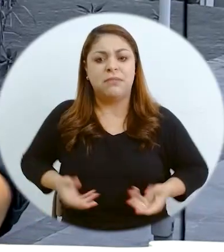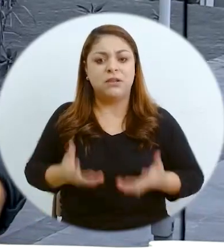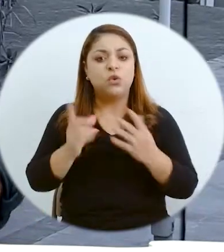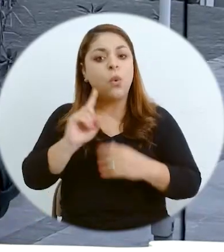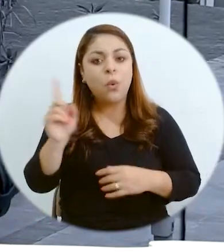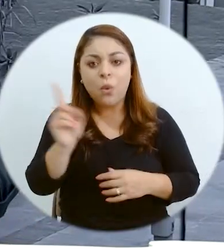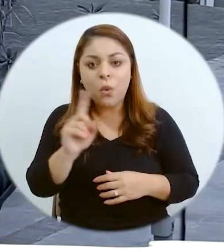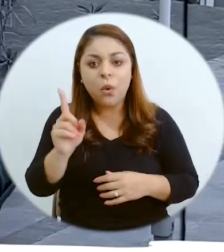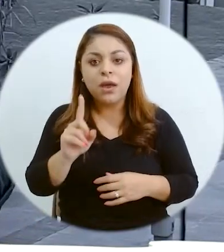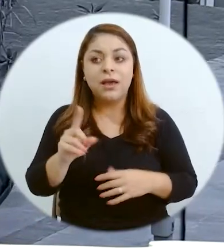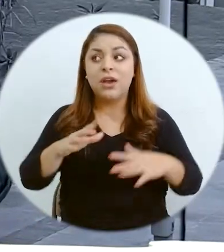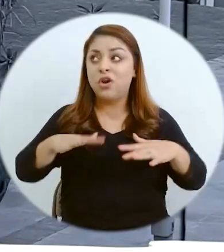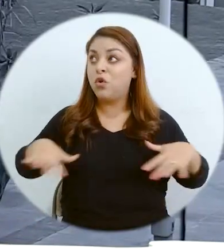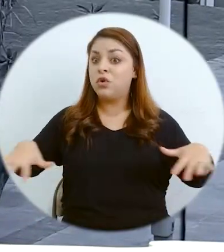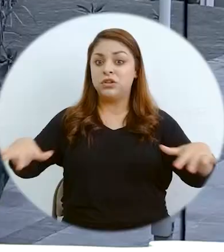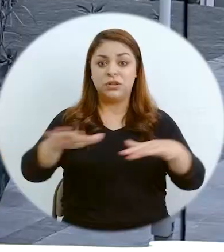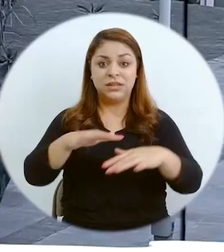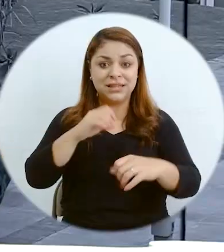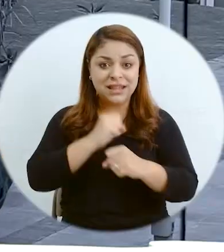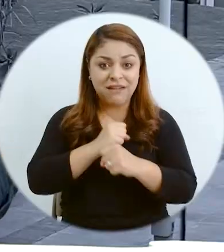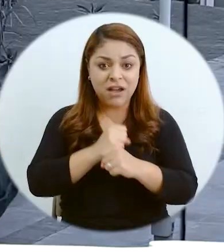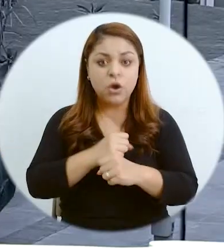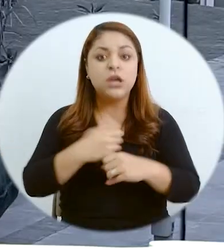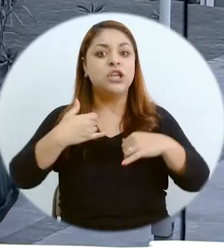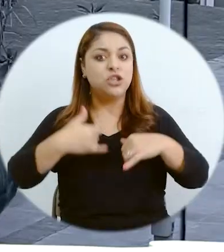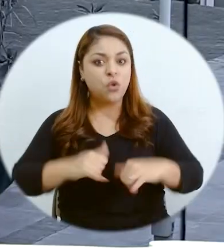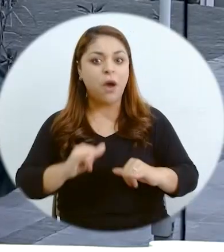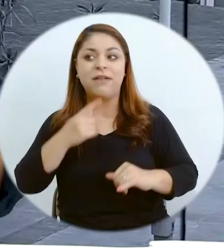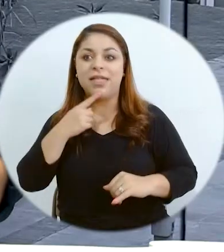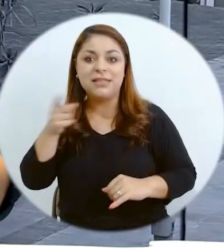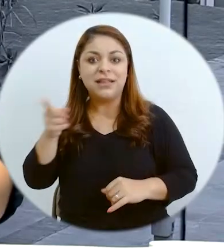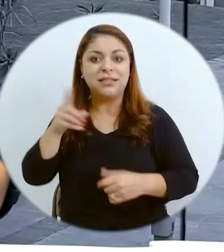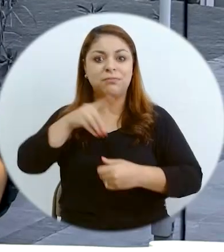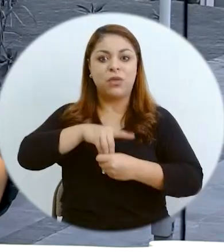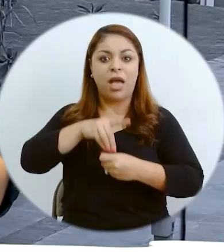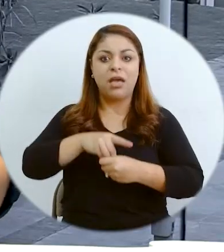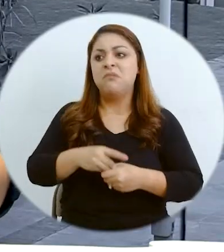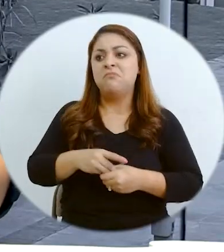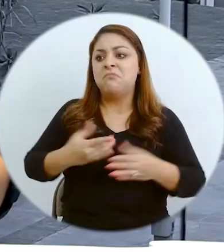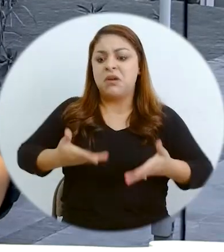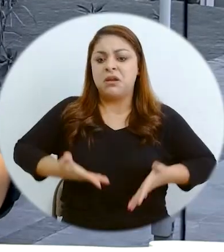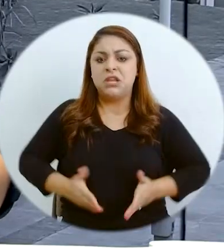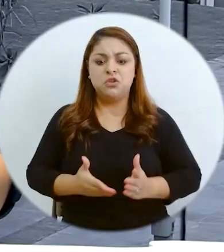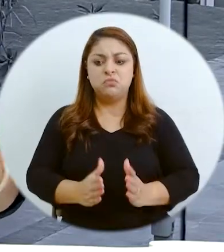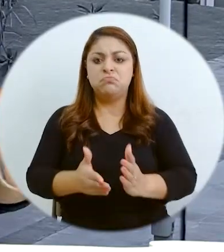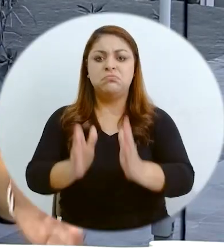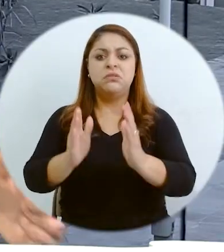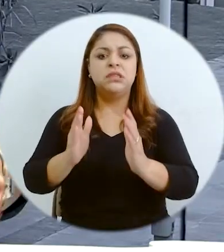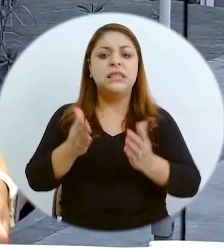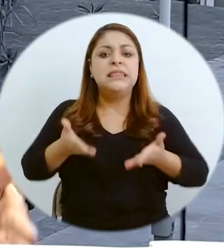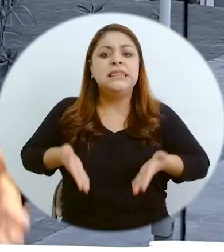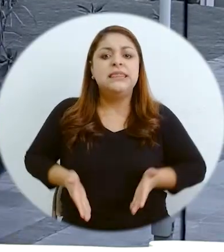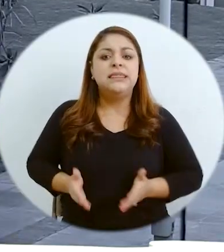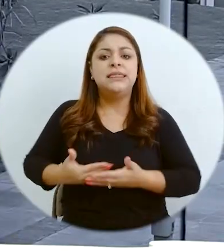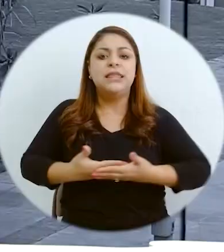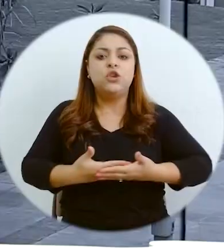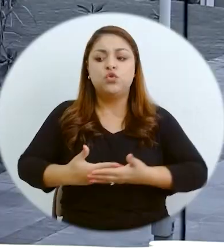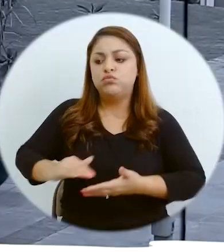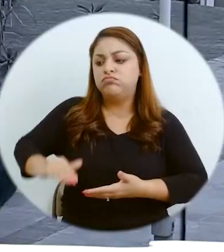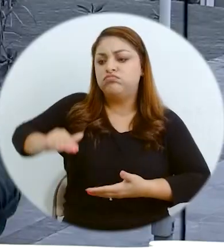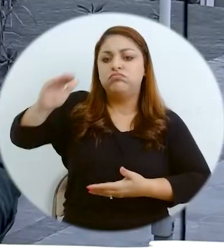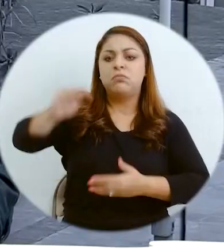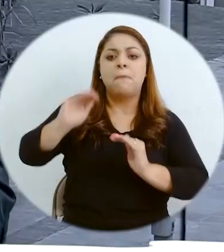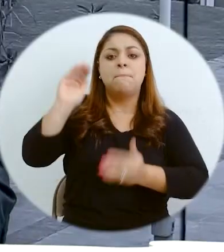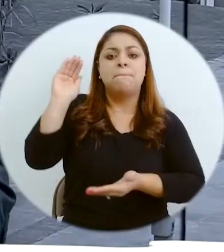desperdiciando. Es que con las condiciones en que se trabaja, y todavía dice que como la tasa de natalidad es más baja, entonces hay que darle